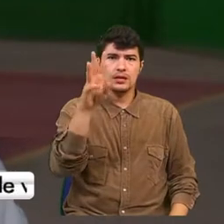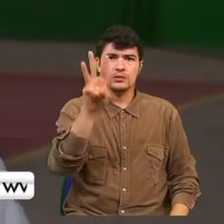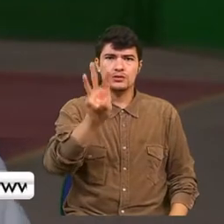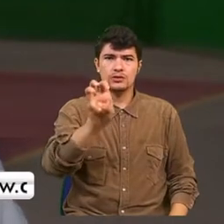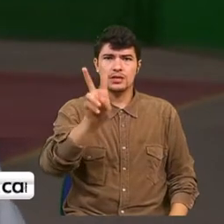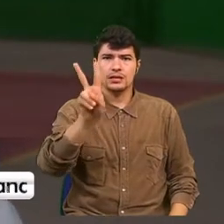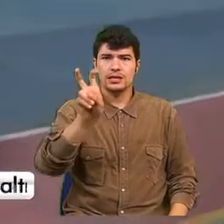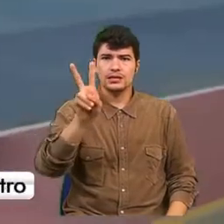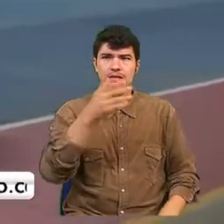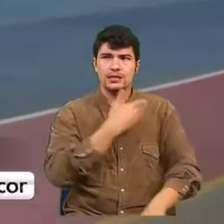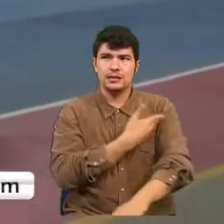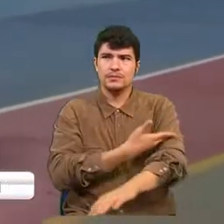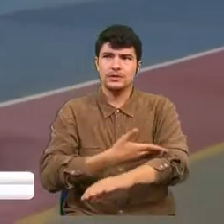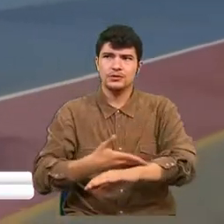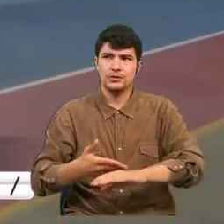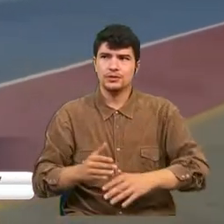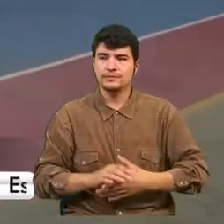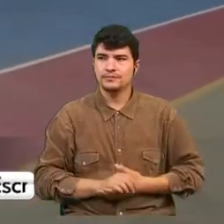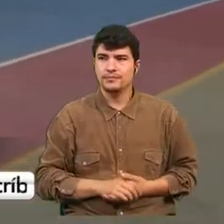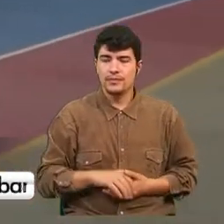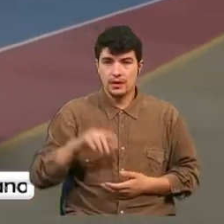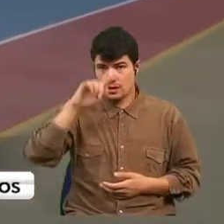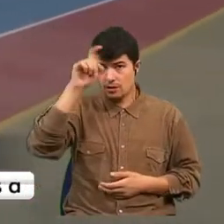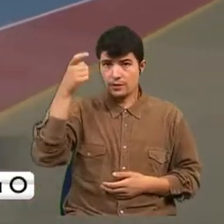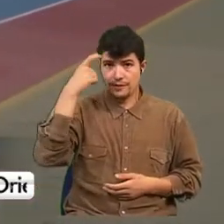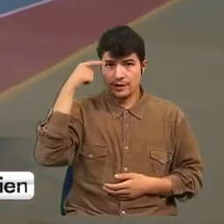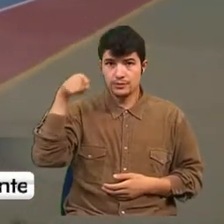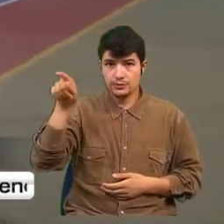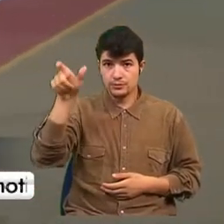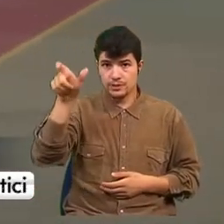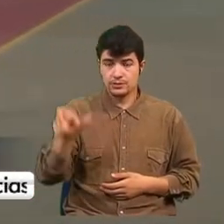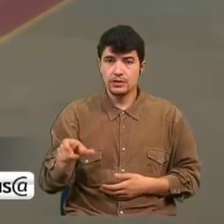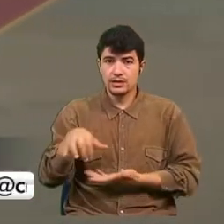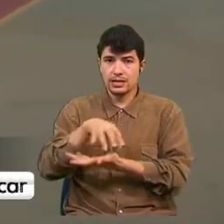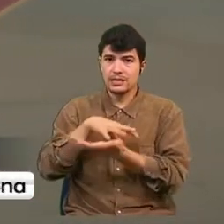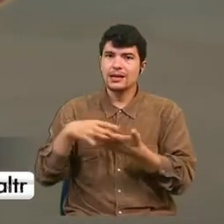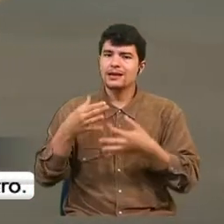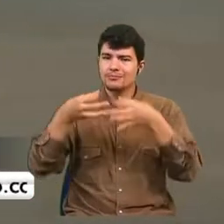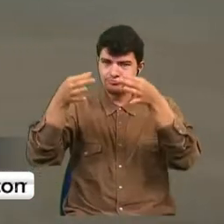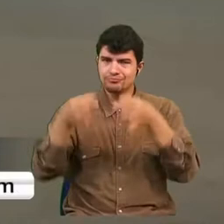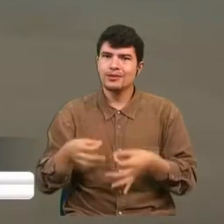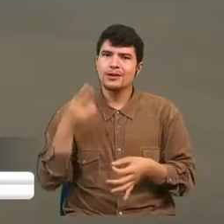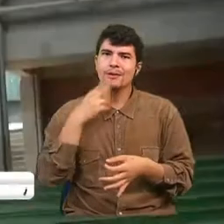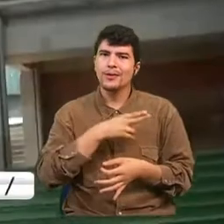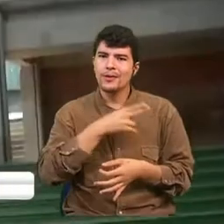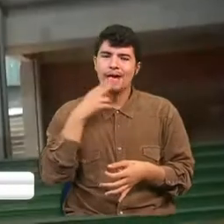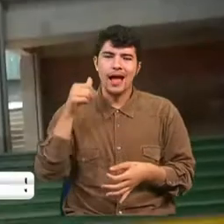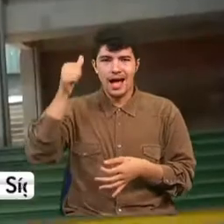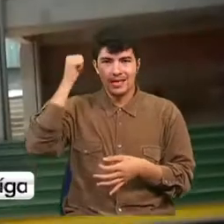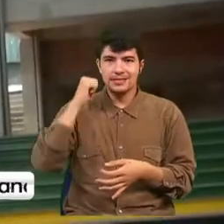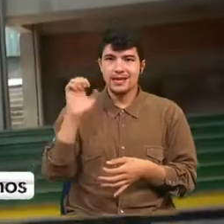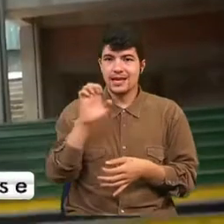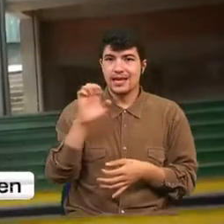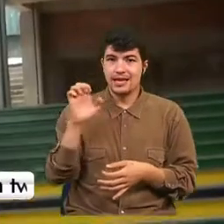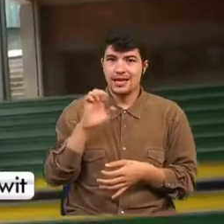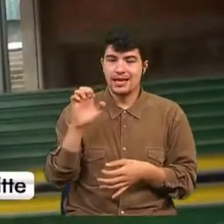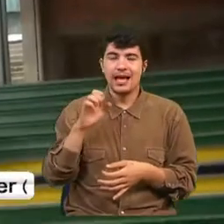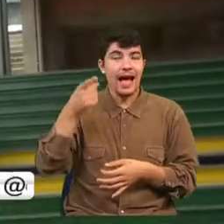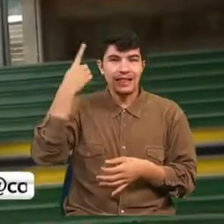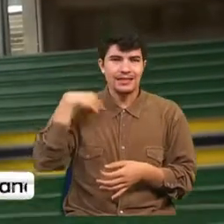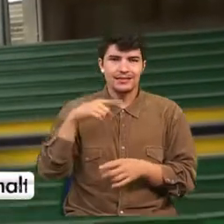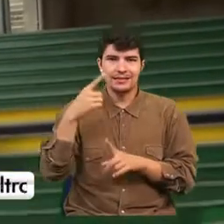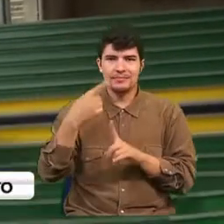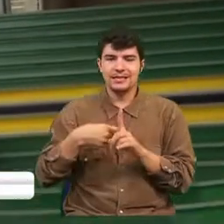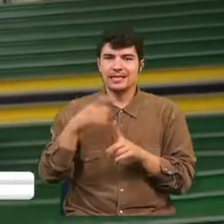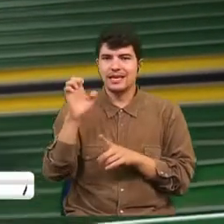587 millones de pesos. El gobernador de Santander cumplió su promesa que hizo en el mes de enero del año anterior y concluyó los